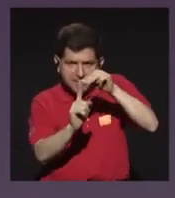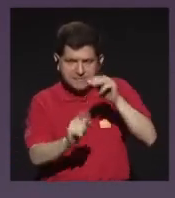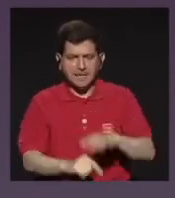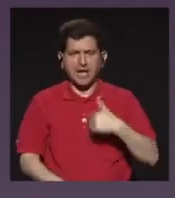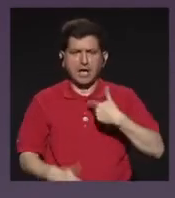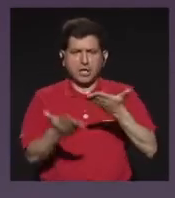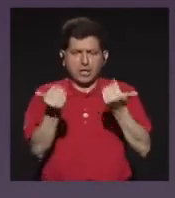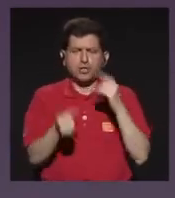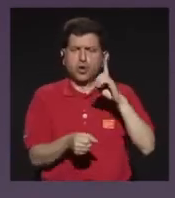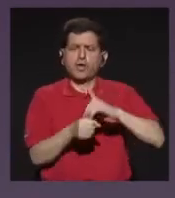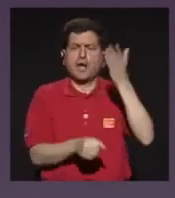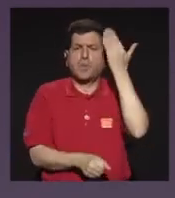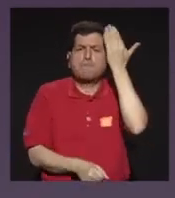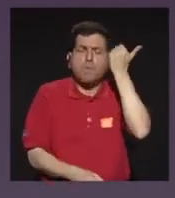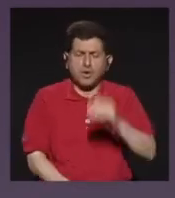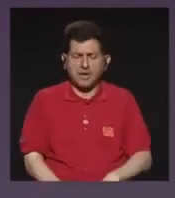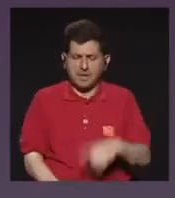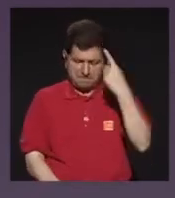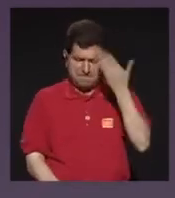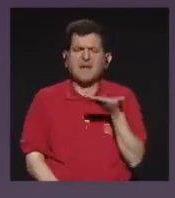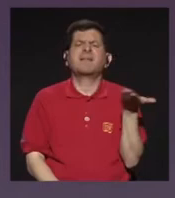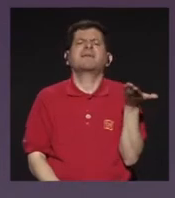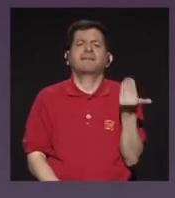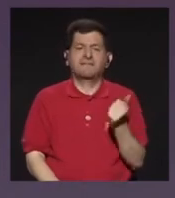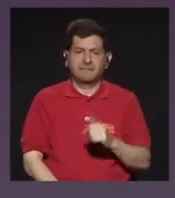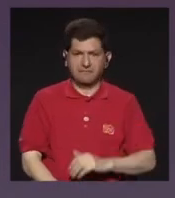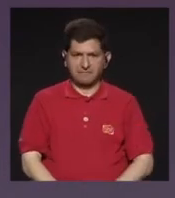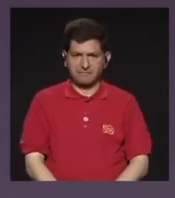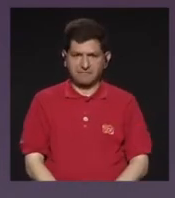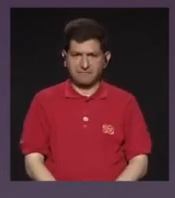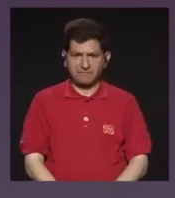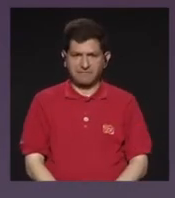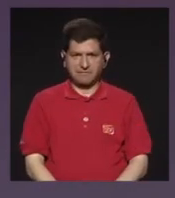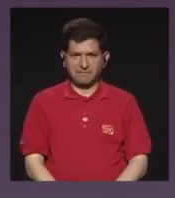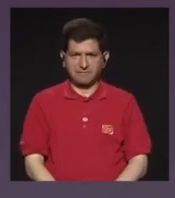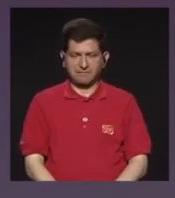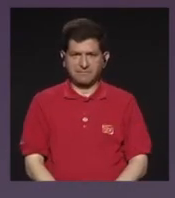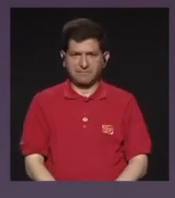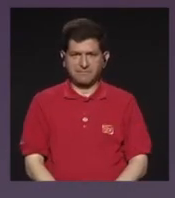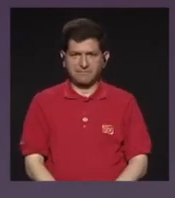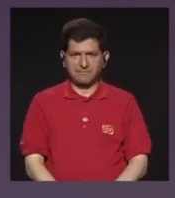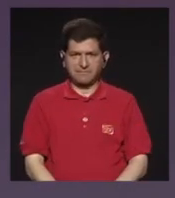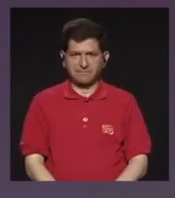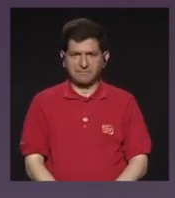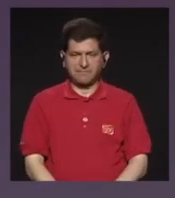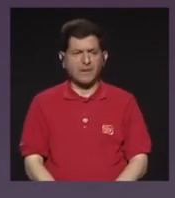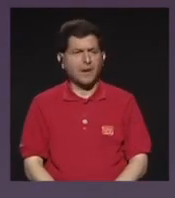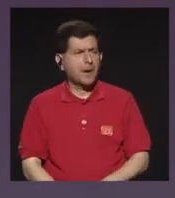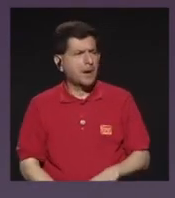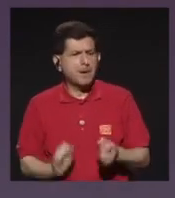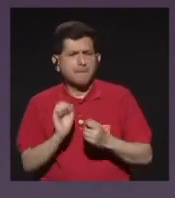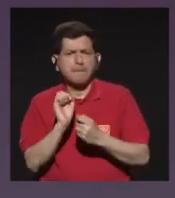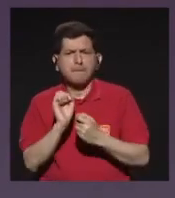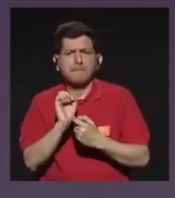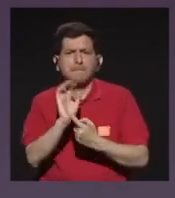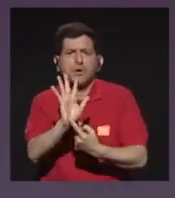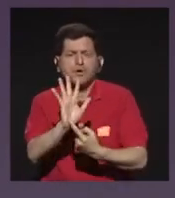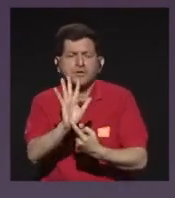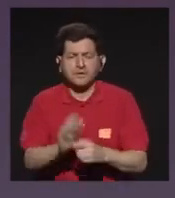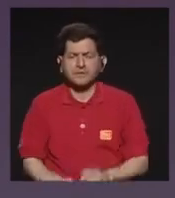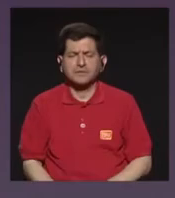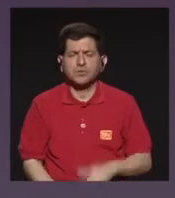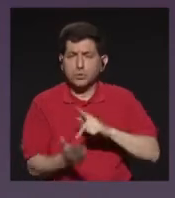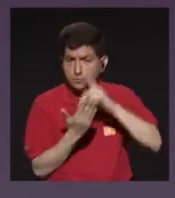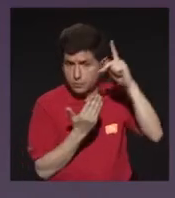quiero ser diputada, para qué quiero ser diputada, ¿verdad? ¿Qué qué proyectos tengo para la comunidad,